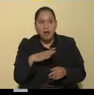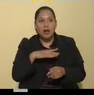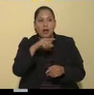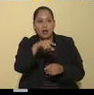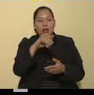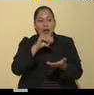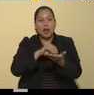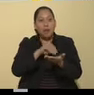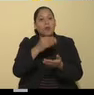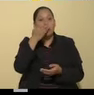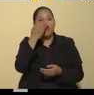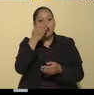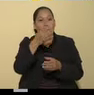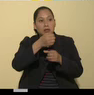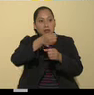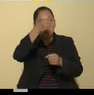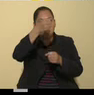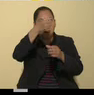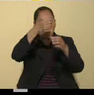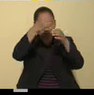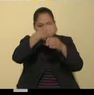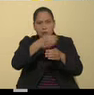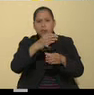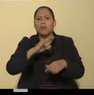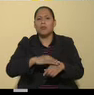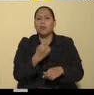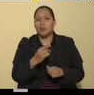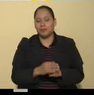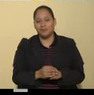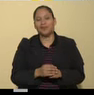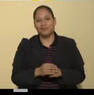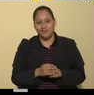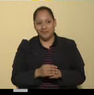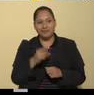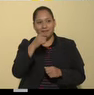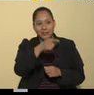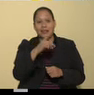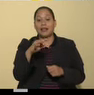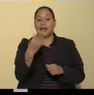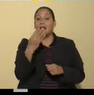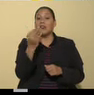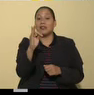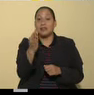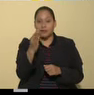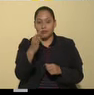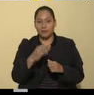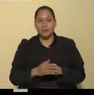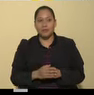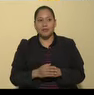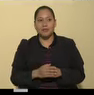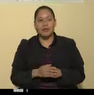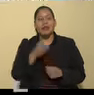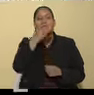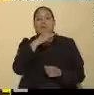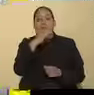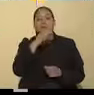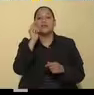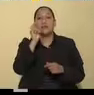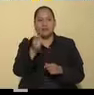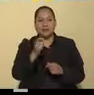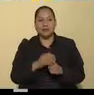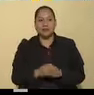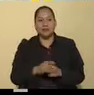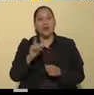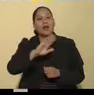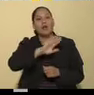de rosas, de flores ahí. ¿Por qué? Porque este 14 de febrero se celebra